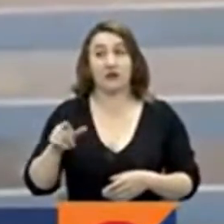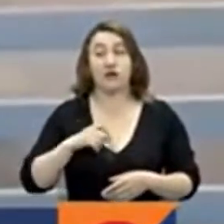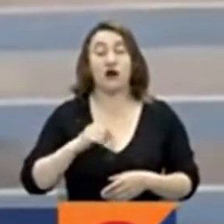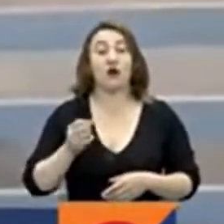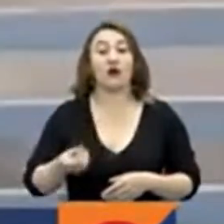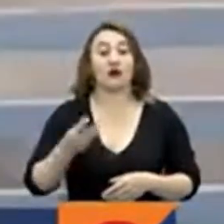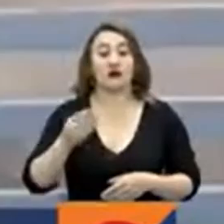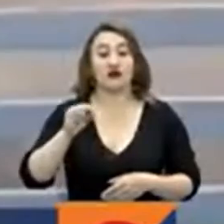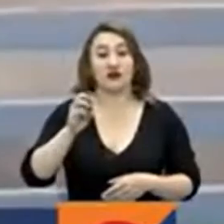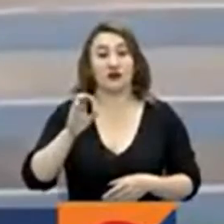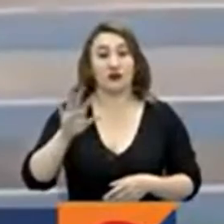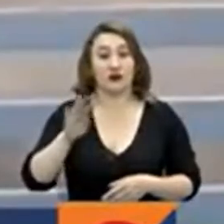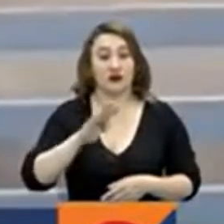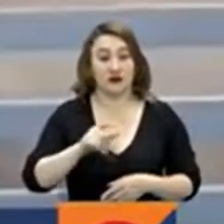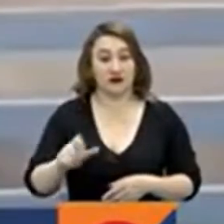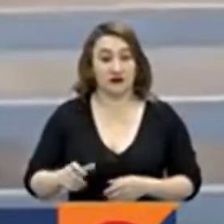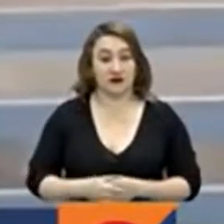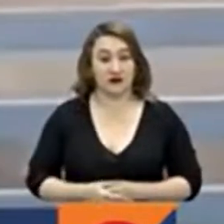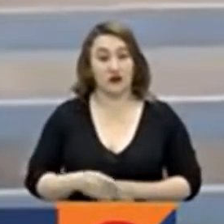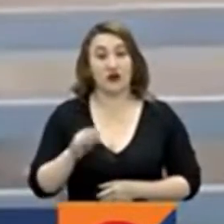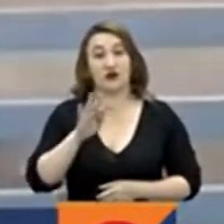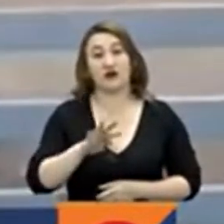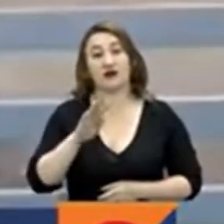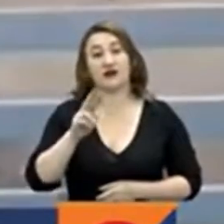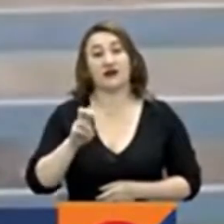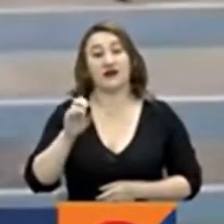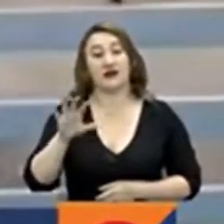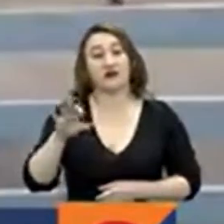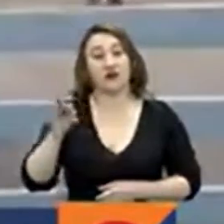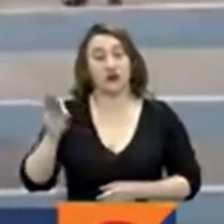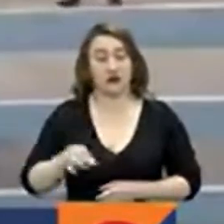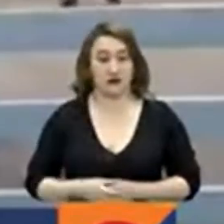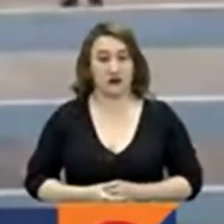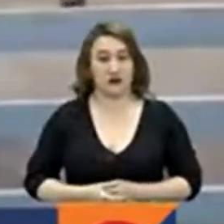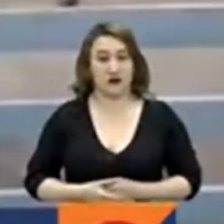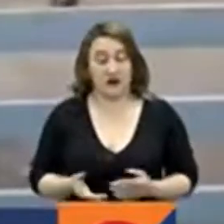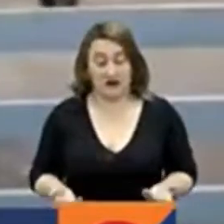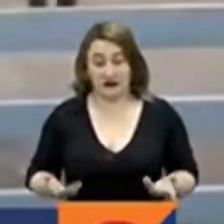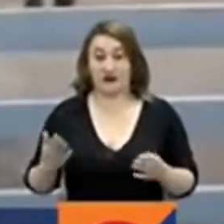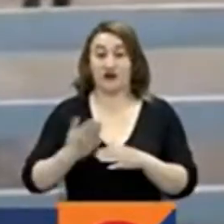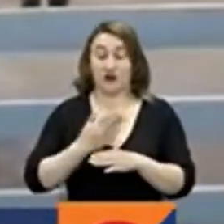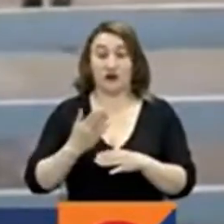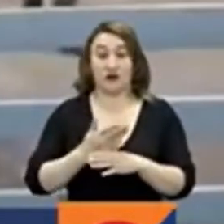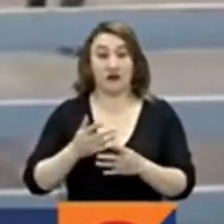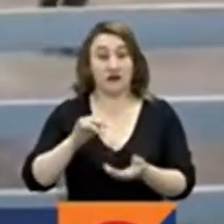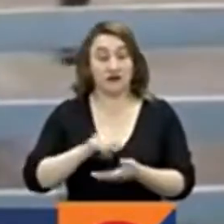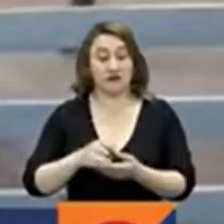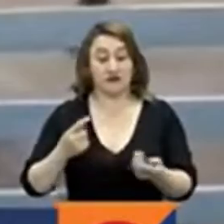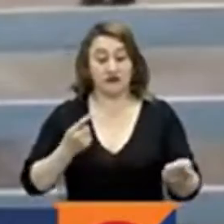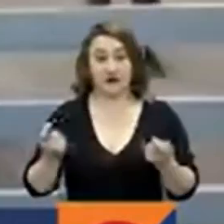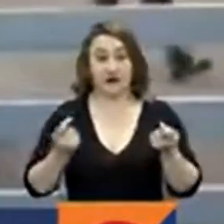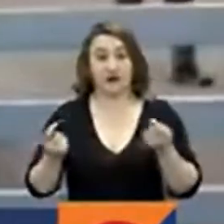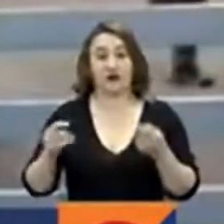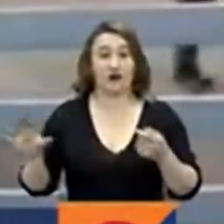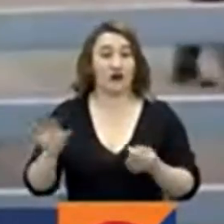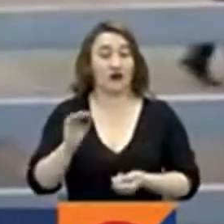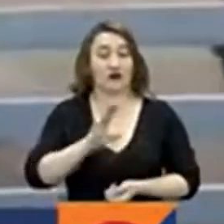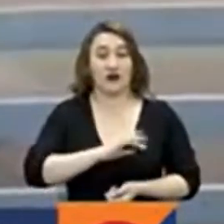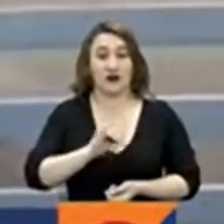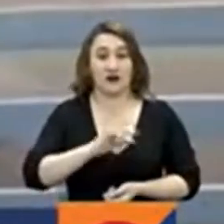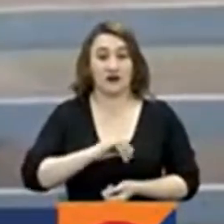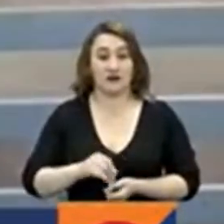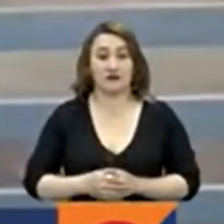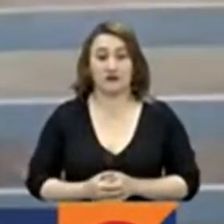retenidos en ese momento, una sobrepoblación del 475% de más, que es un problema directamente que estamos manejando en todo Cali y el área